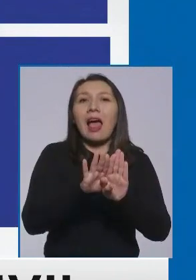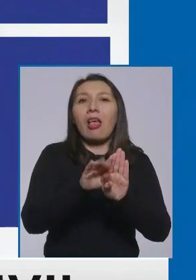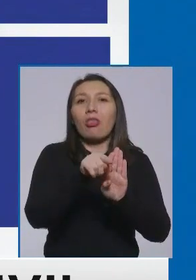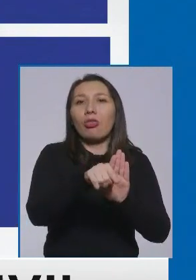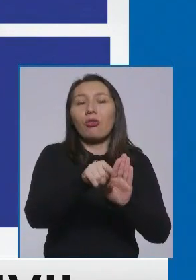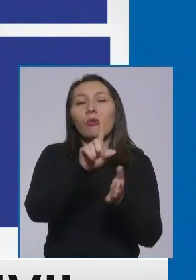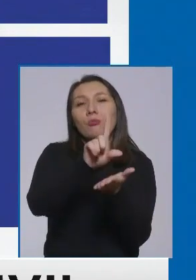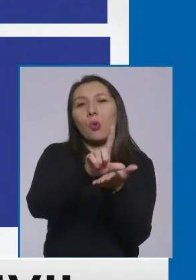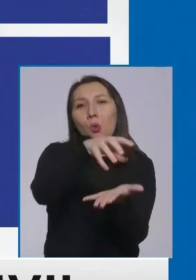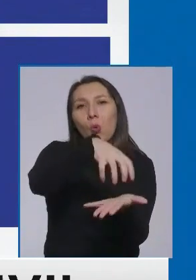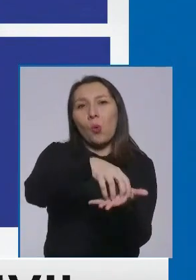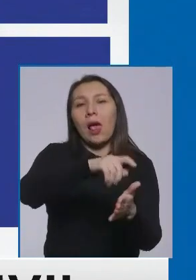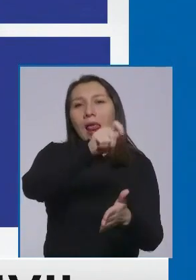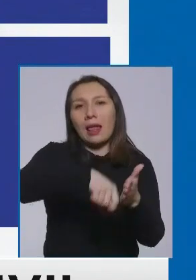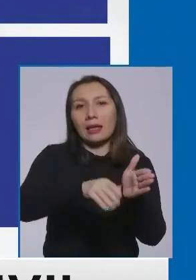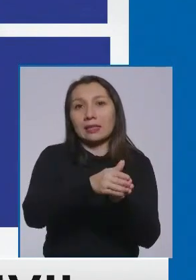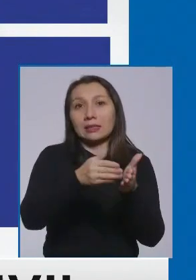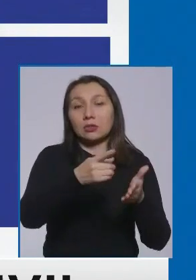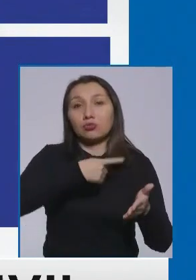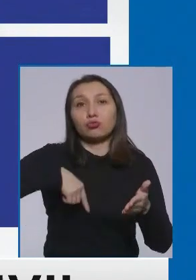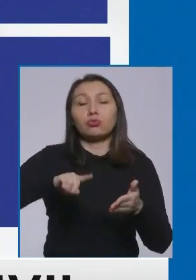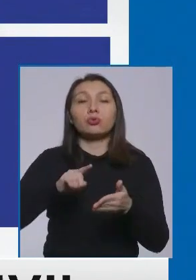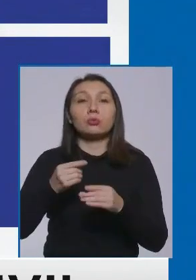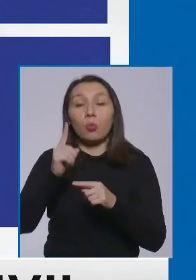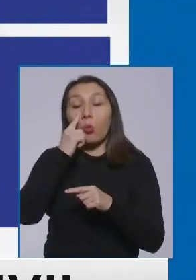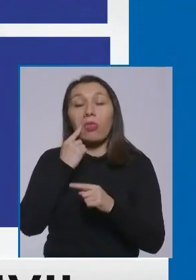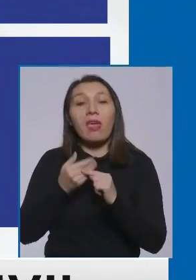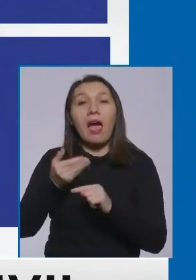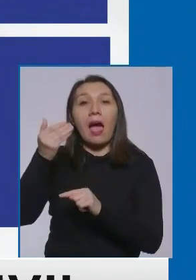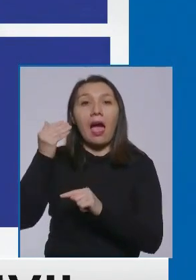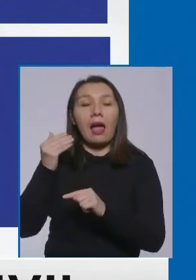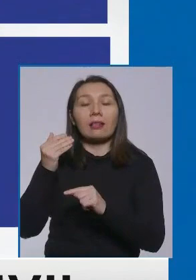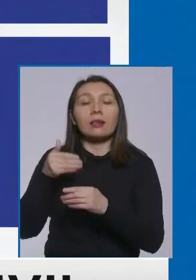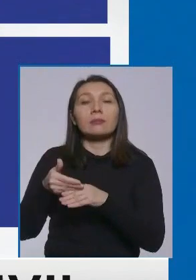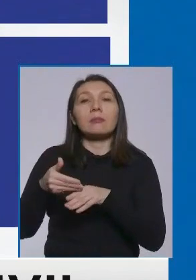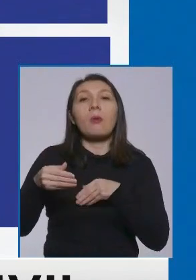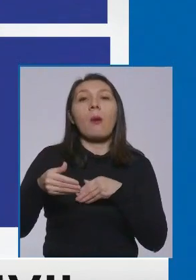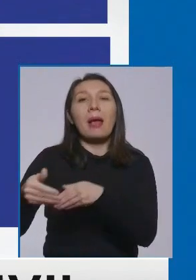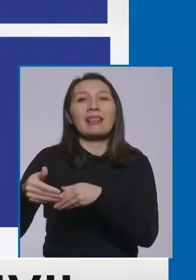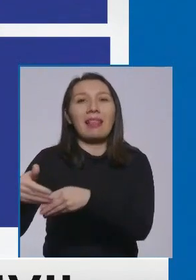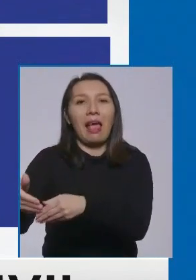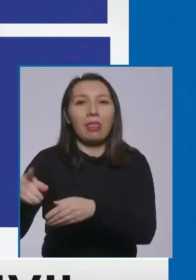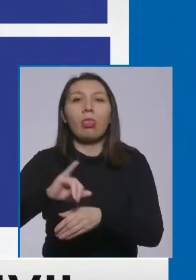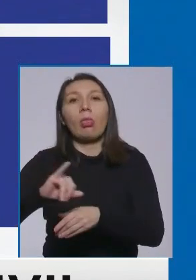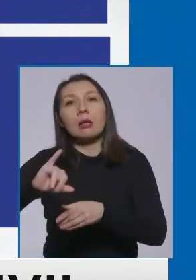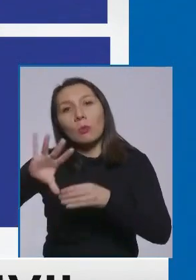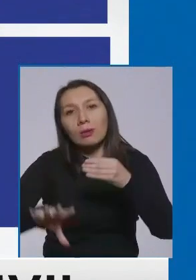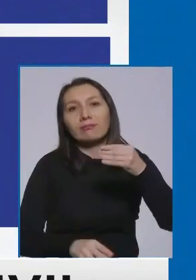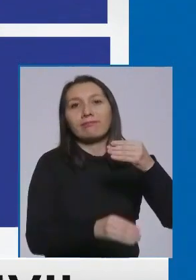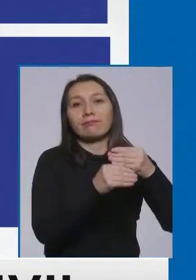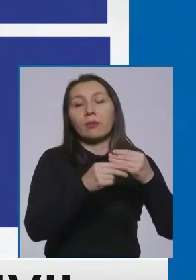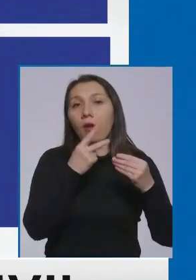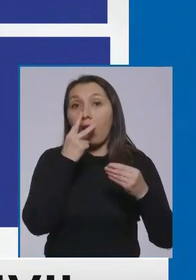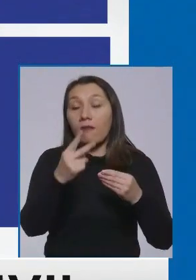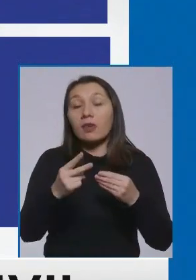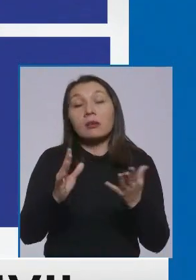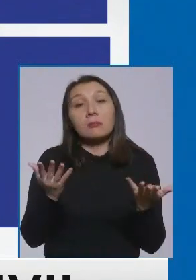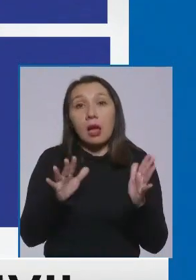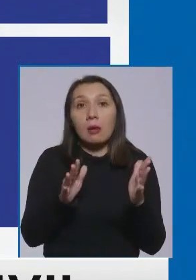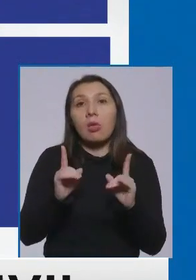el registro que hacemos nosotros el día anterior y vamos a ver quizás un aumento